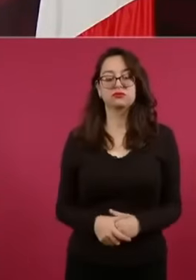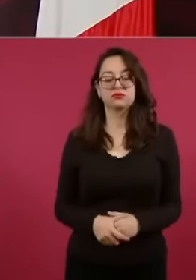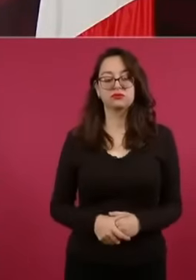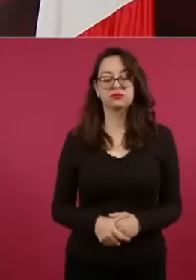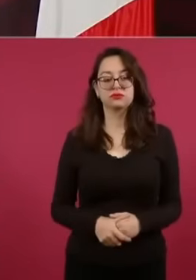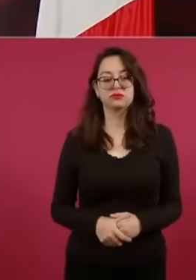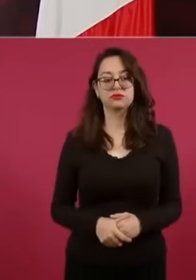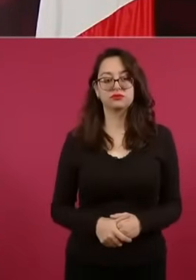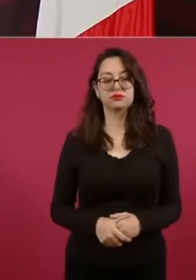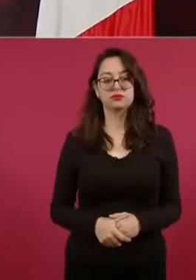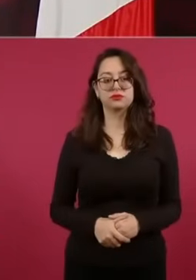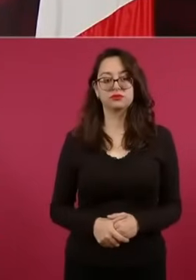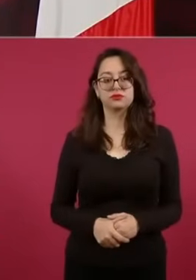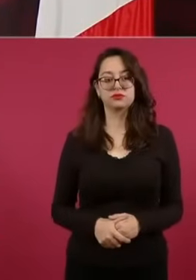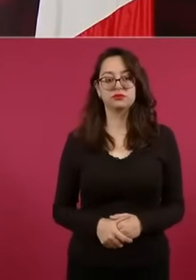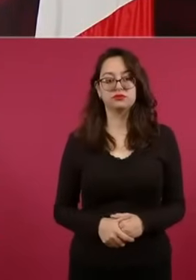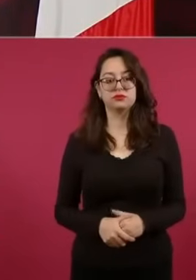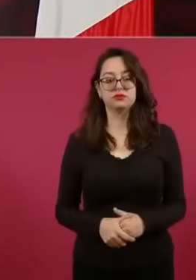A ver, muévele